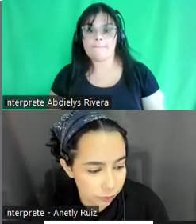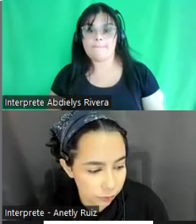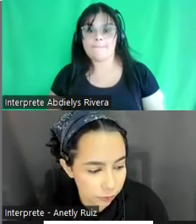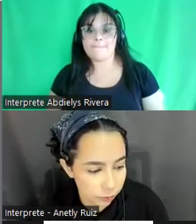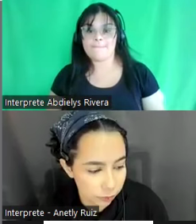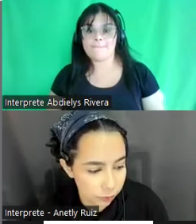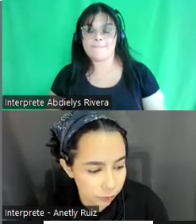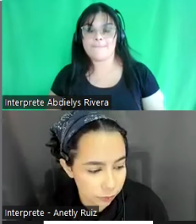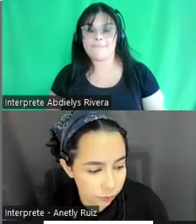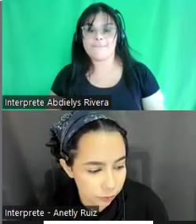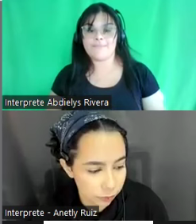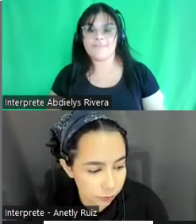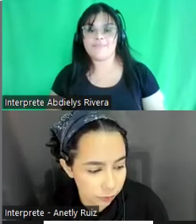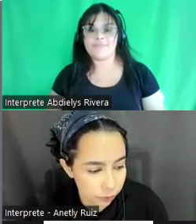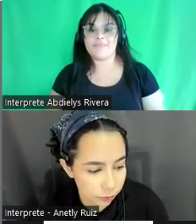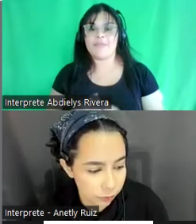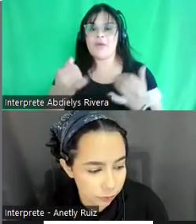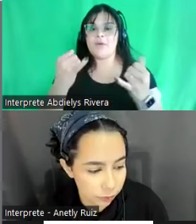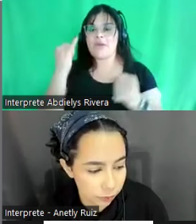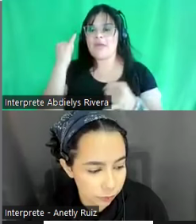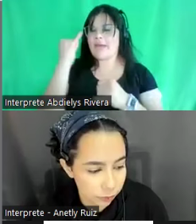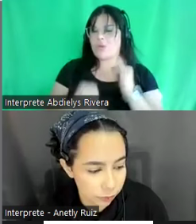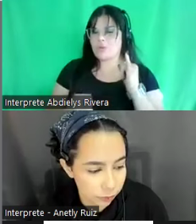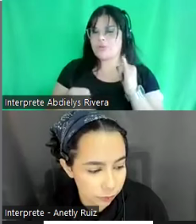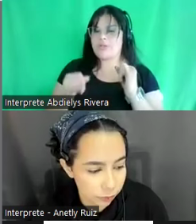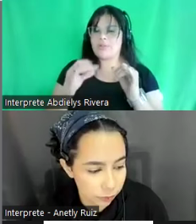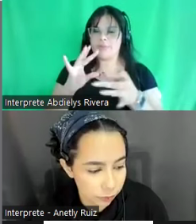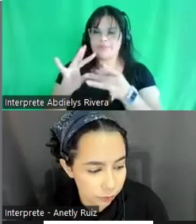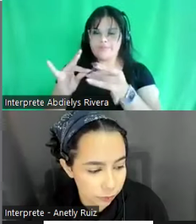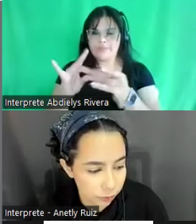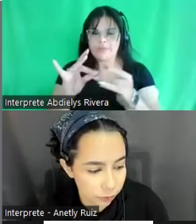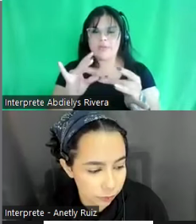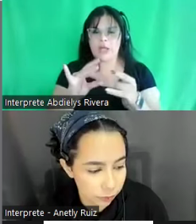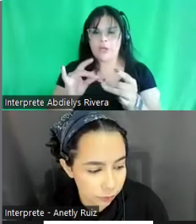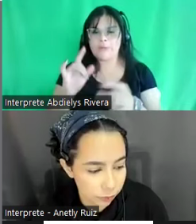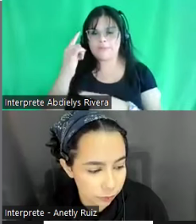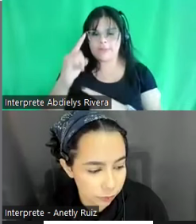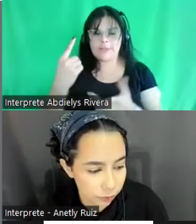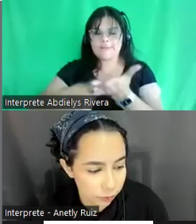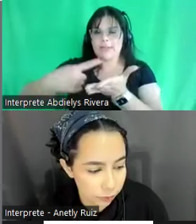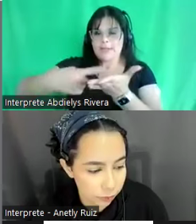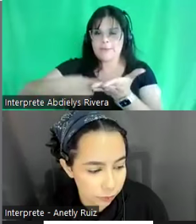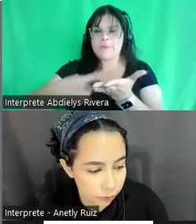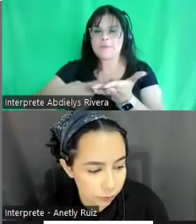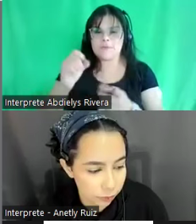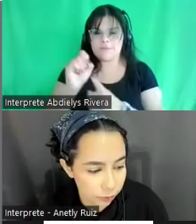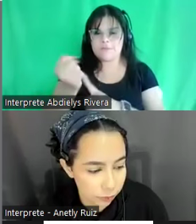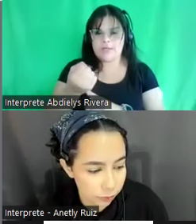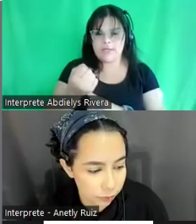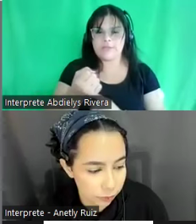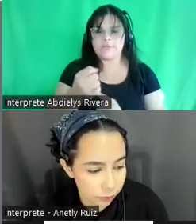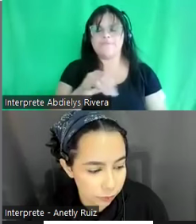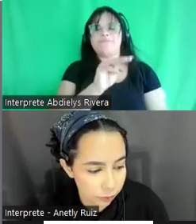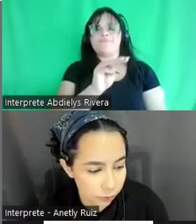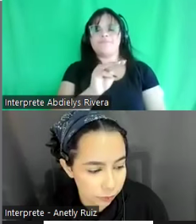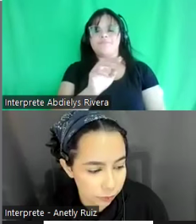Voy a leer un último comentario para pasar entonces a la discusión de casos. Nuestra colega Maricel